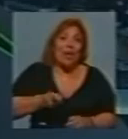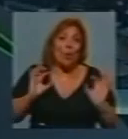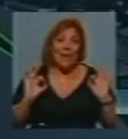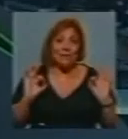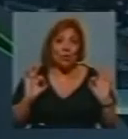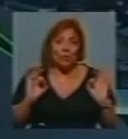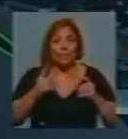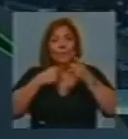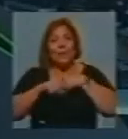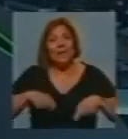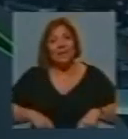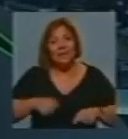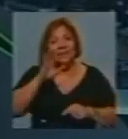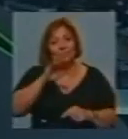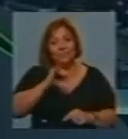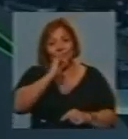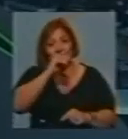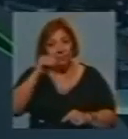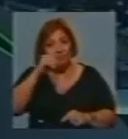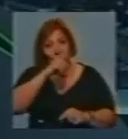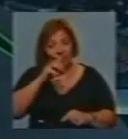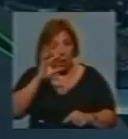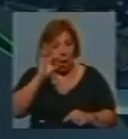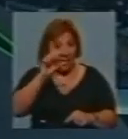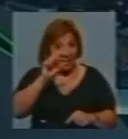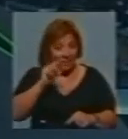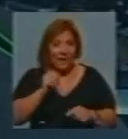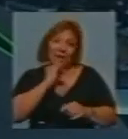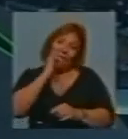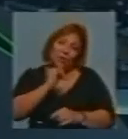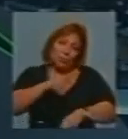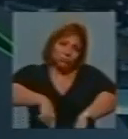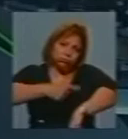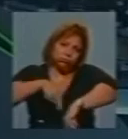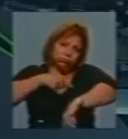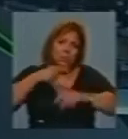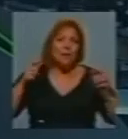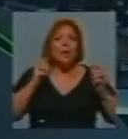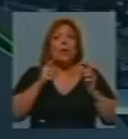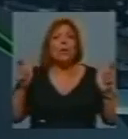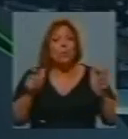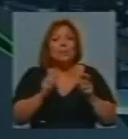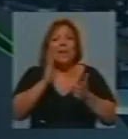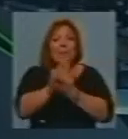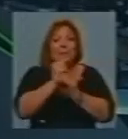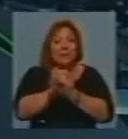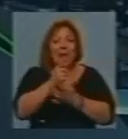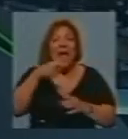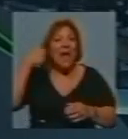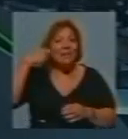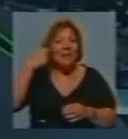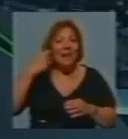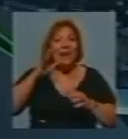La intendenta de Montevideo y su equipo de gobierno informaron durante varias horas a la Junta Departamental sobre el proyecto Antel Arena previsto